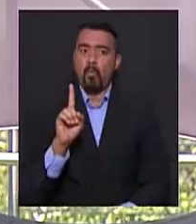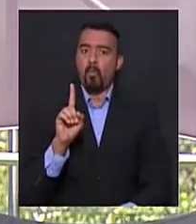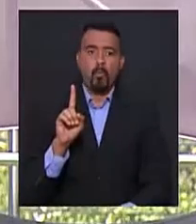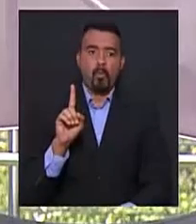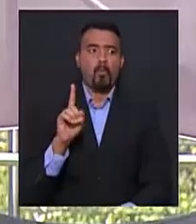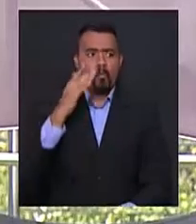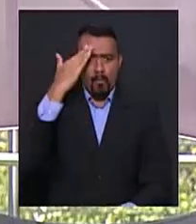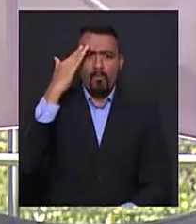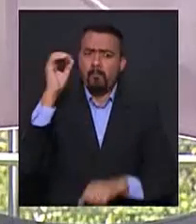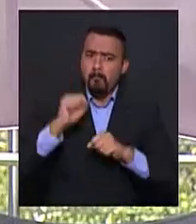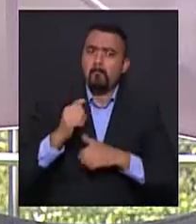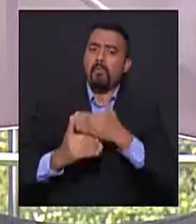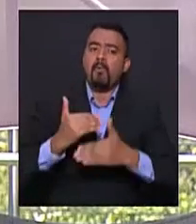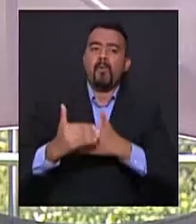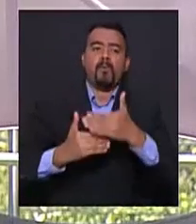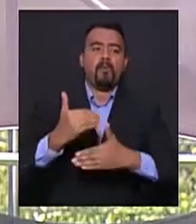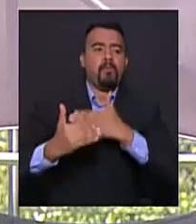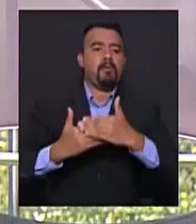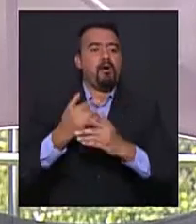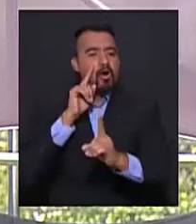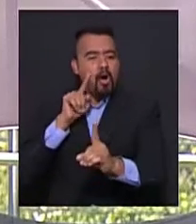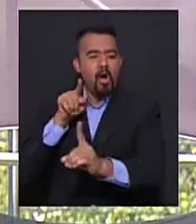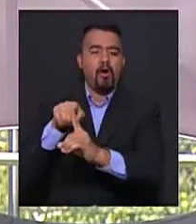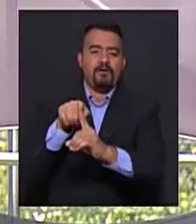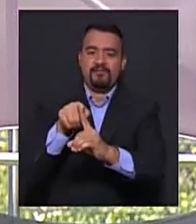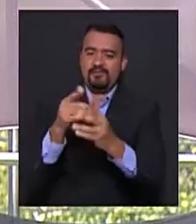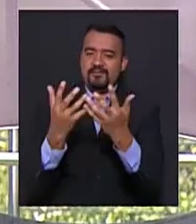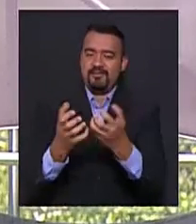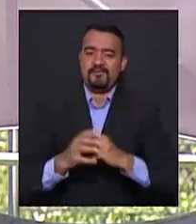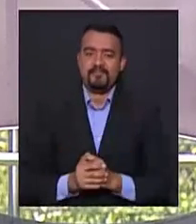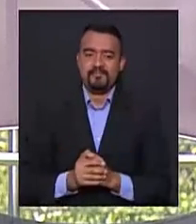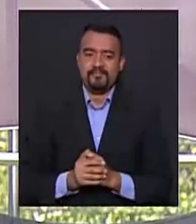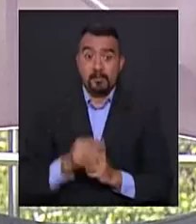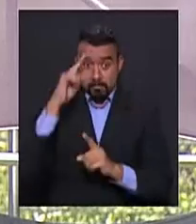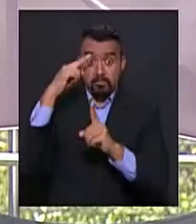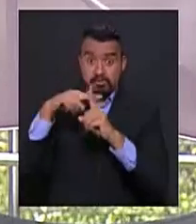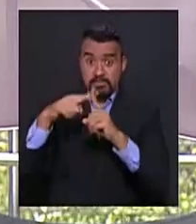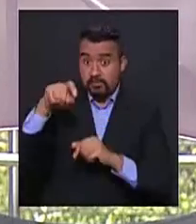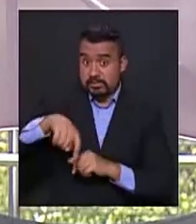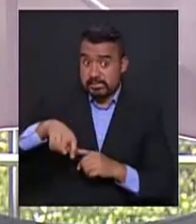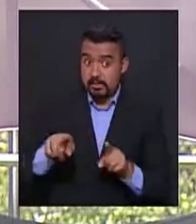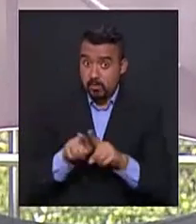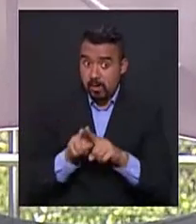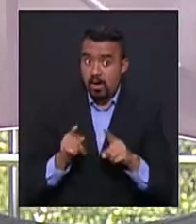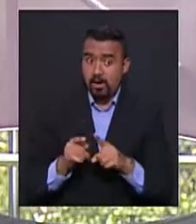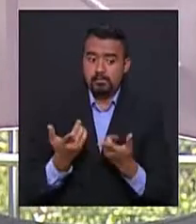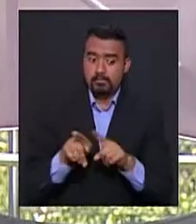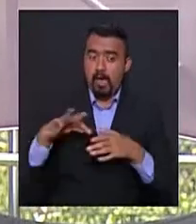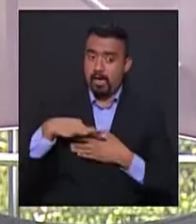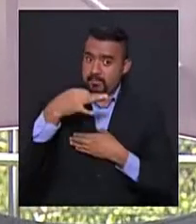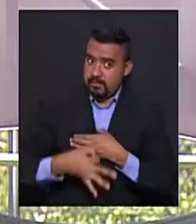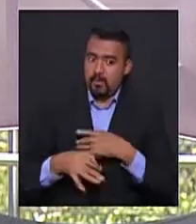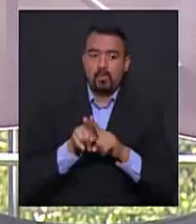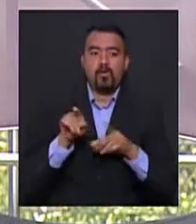ser importante seguirle apostando a este reto, seguir creyendo que es posible sacar adelante este proyecto ético